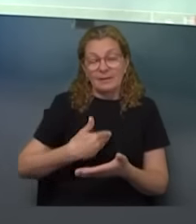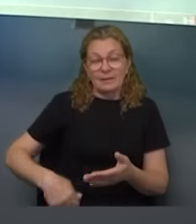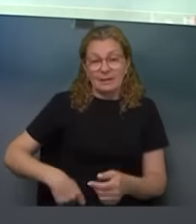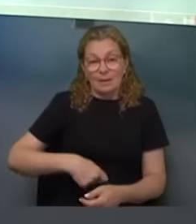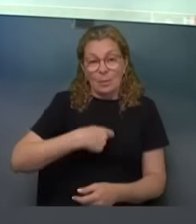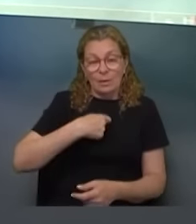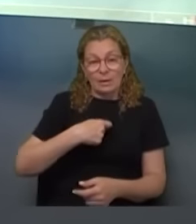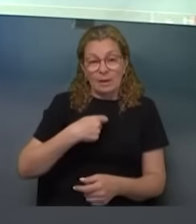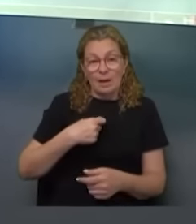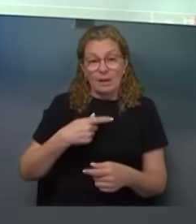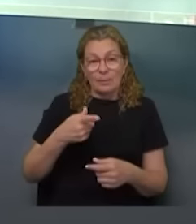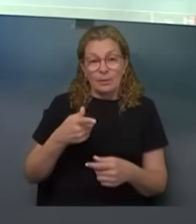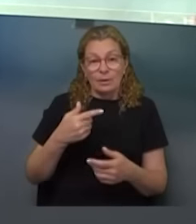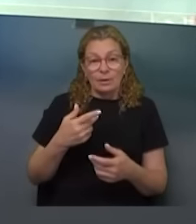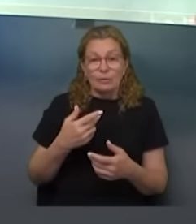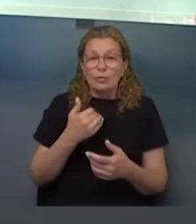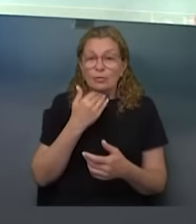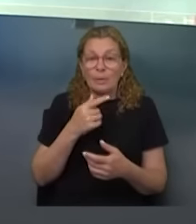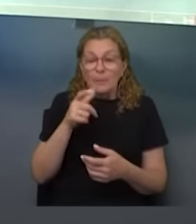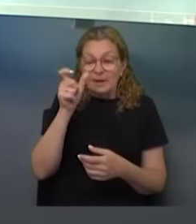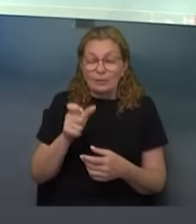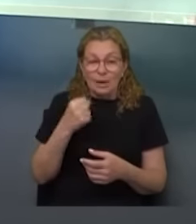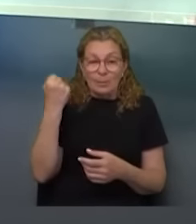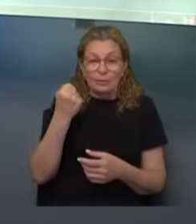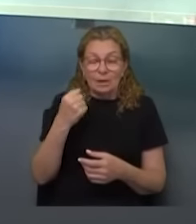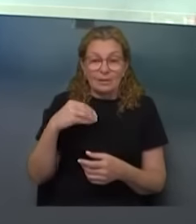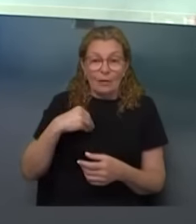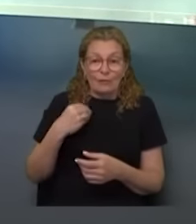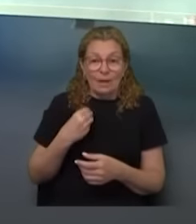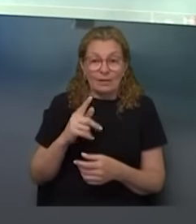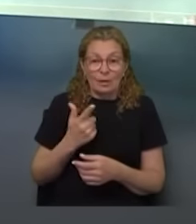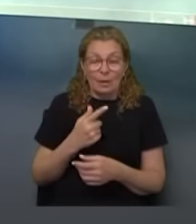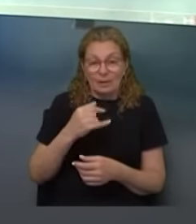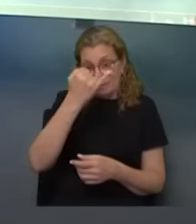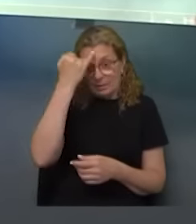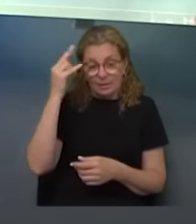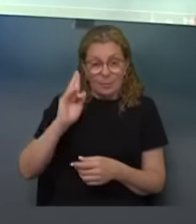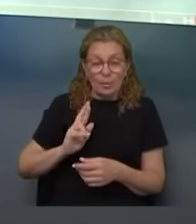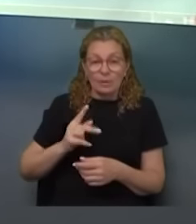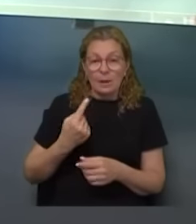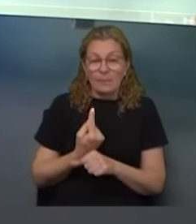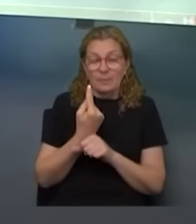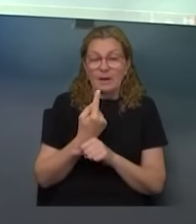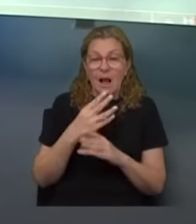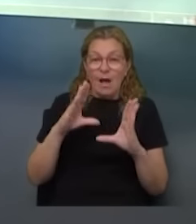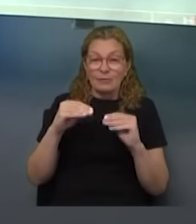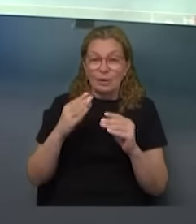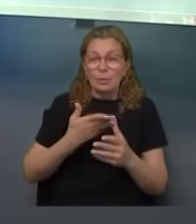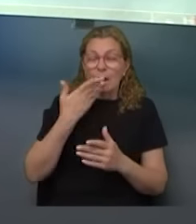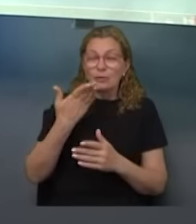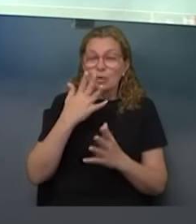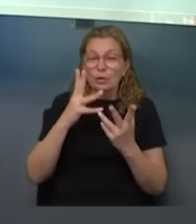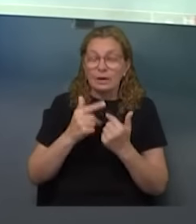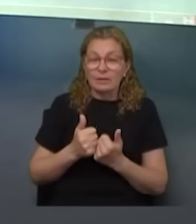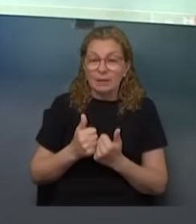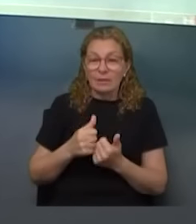gira porque se quedó sin referen pu confianza rol fue la oradora principal en un acto organizado